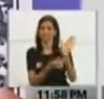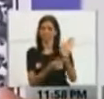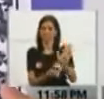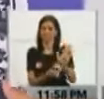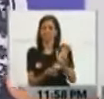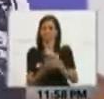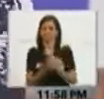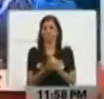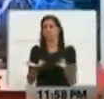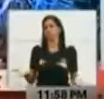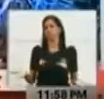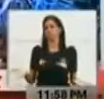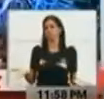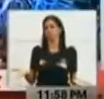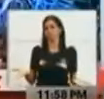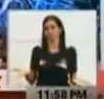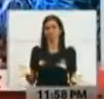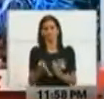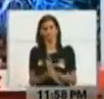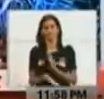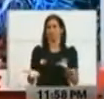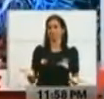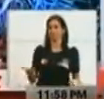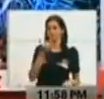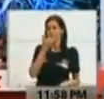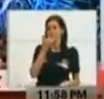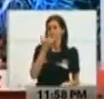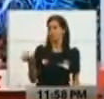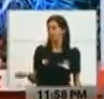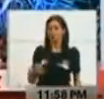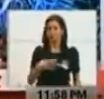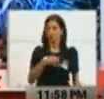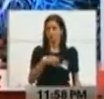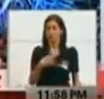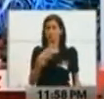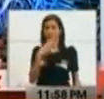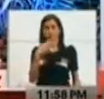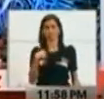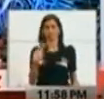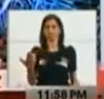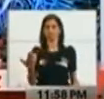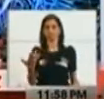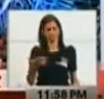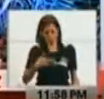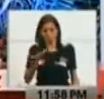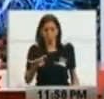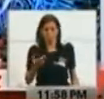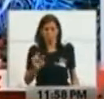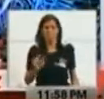¿Qué pasa, pues? ¿Ah? No puedo permitirme esa licencia, ¿no? ¿Qué dicen?